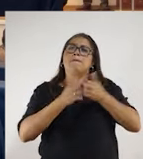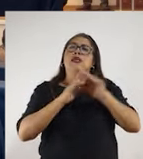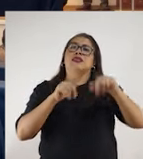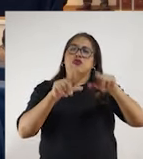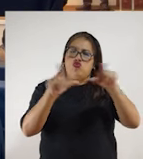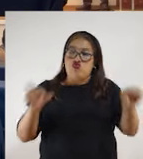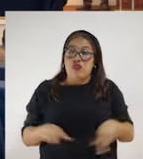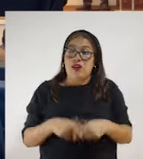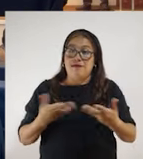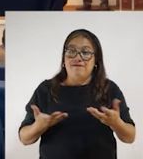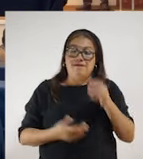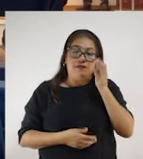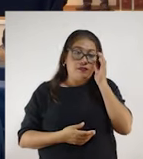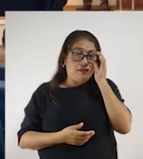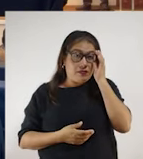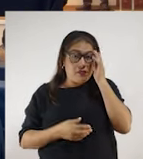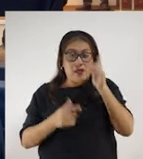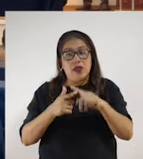esta sala.